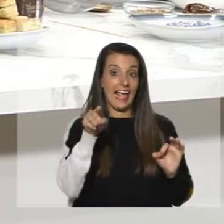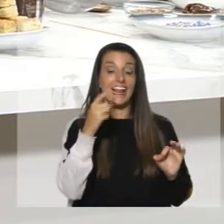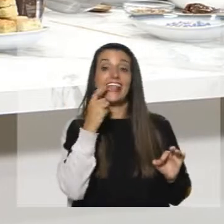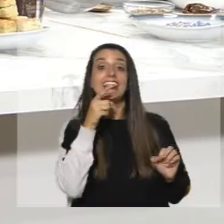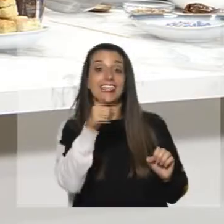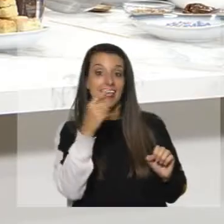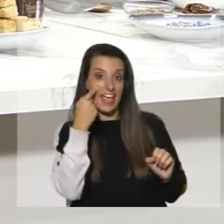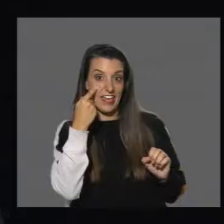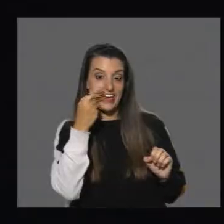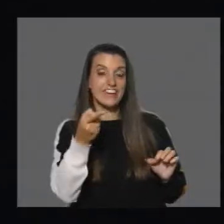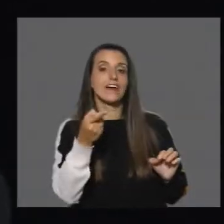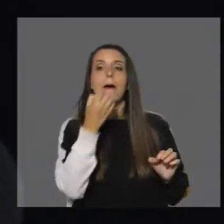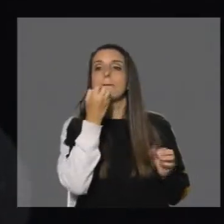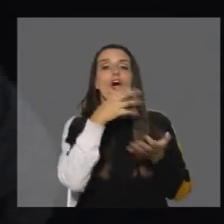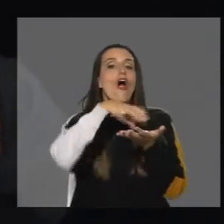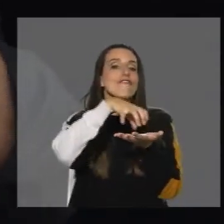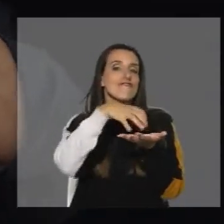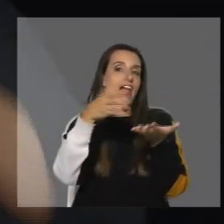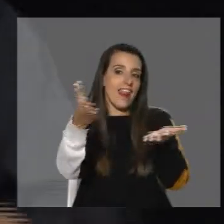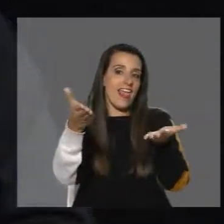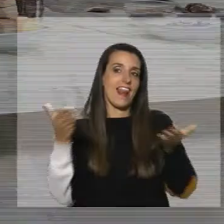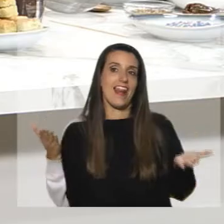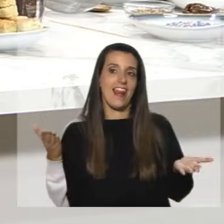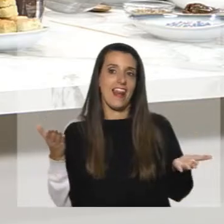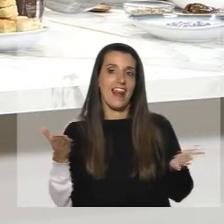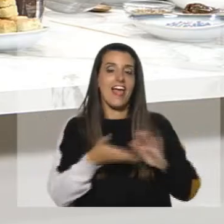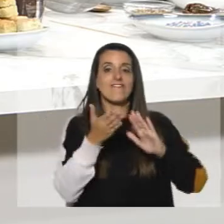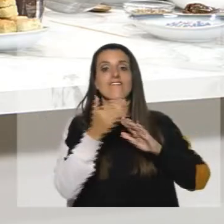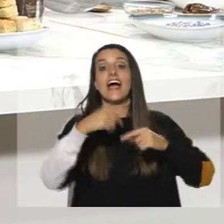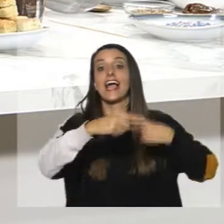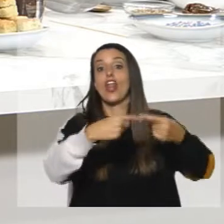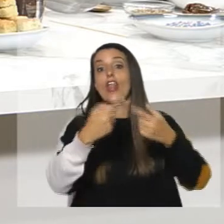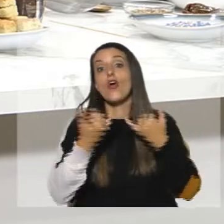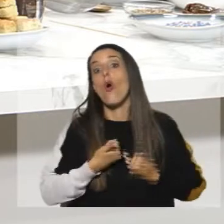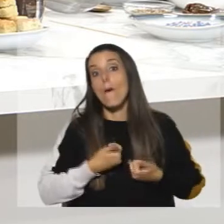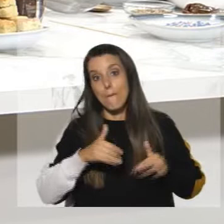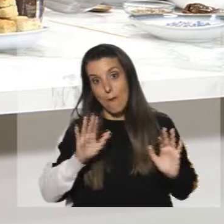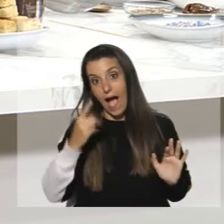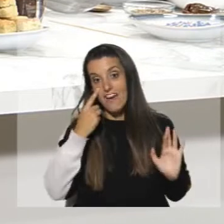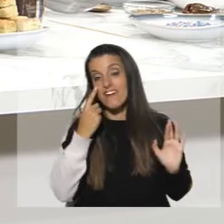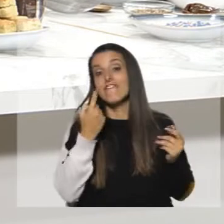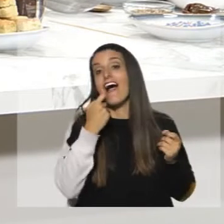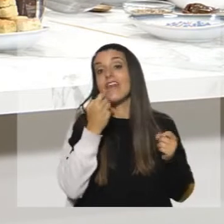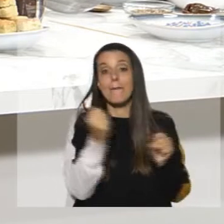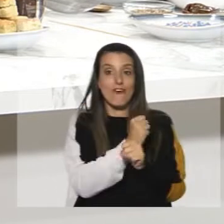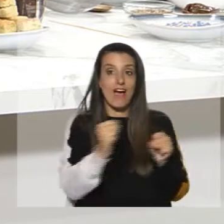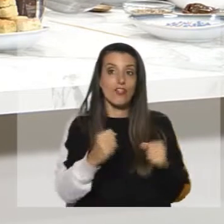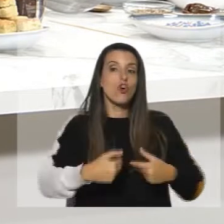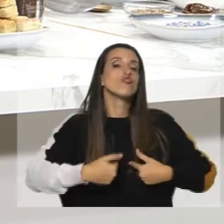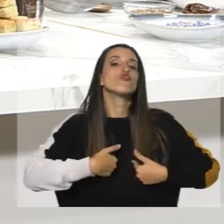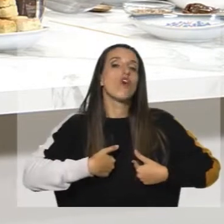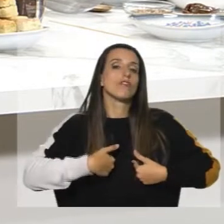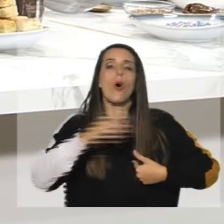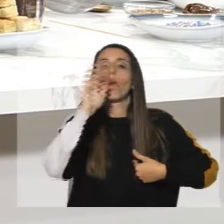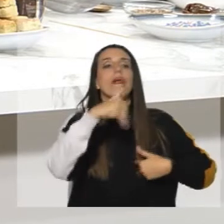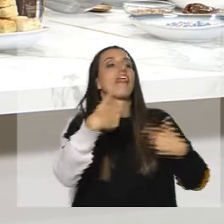de los mejores flanes del condado. Exacto. Exactamente. Y vamos a ver los canelones. Ahí está. Porque necesita mi aprobación. Sí, porque acá Mari. La profesional soy yo. Vos no le podés traer